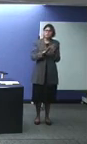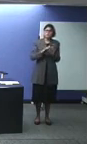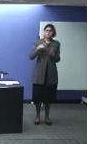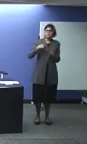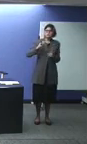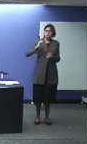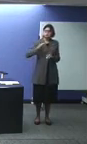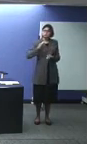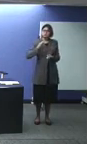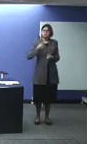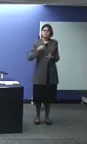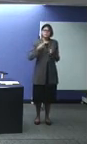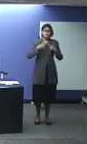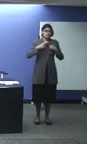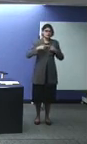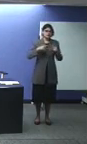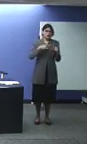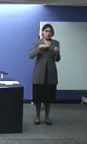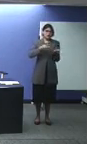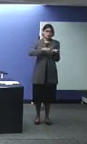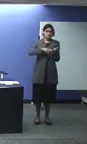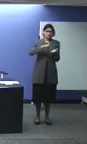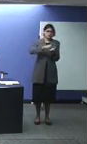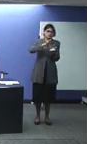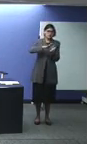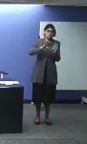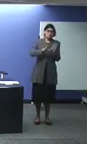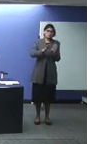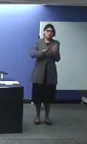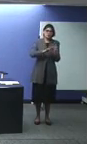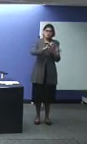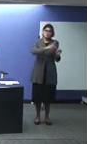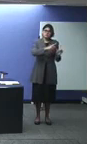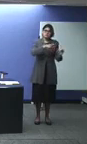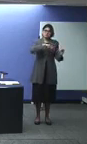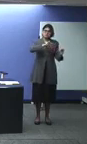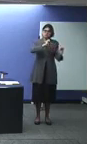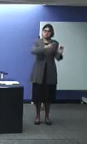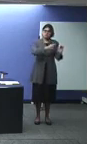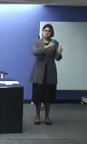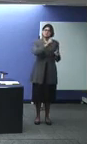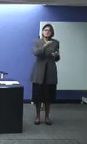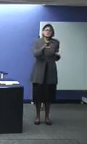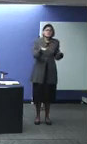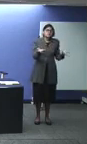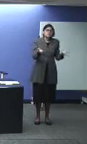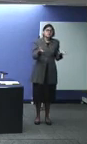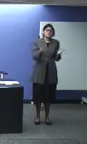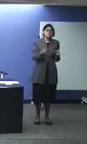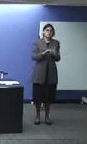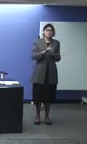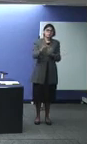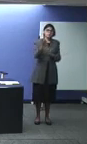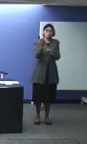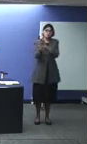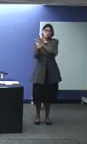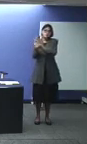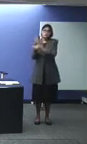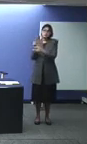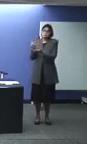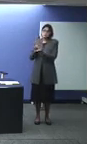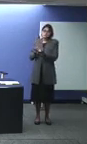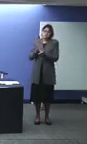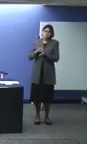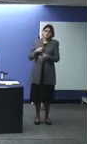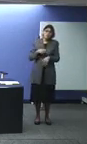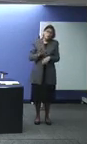la persona con discapacidad? Porque entendemos la sociedad y lo que somos dependiendo de lo que los otros nos dicen que somos.